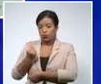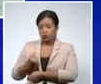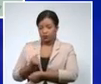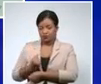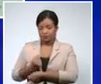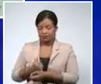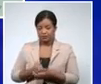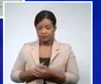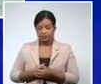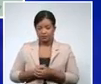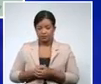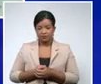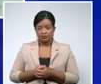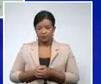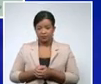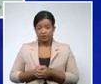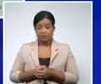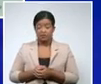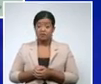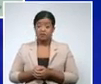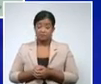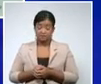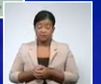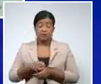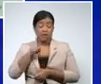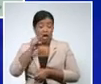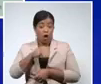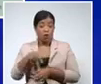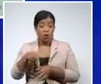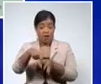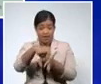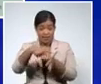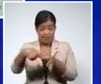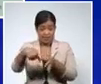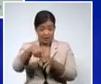Y en el caso del municipio especial Isla de la Juventud,